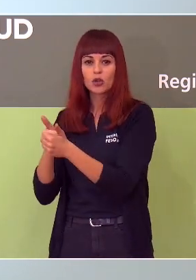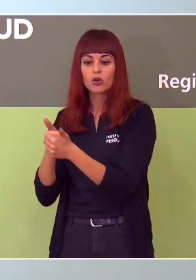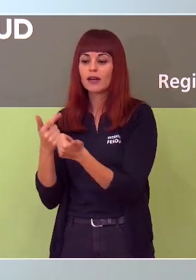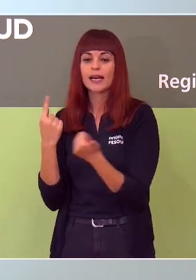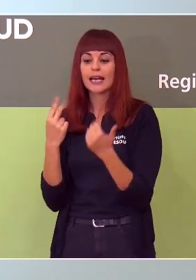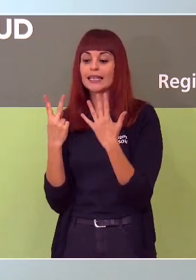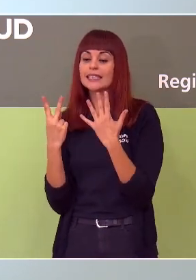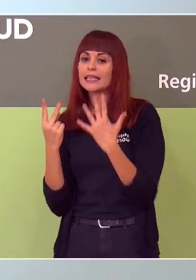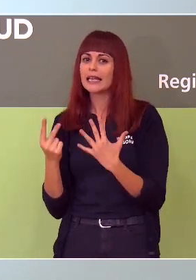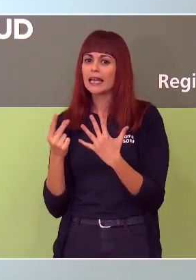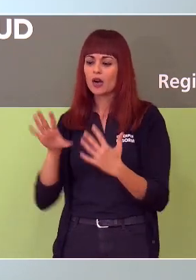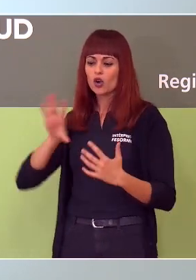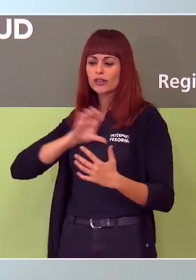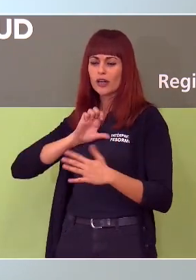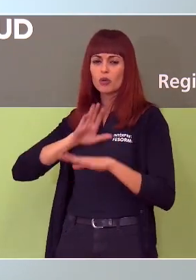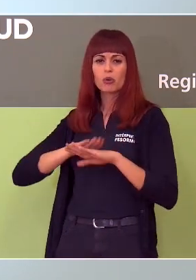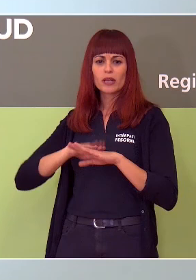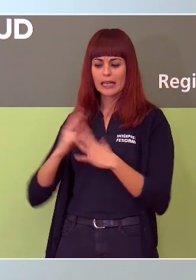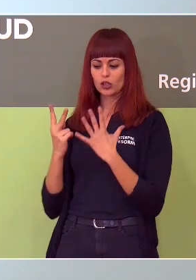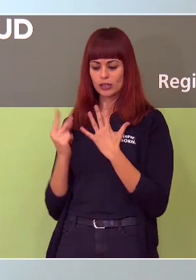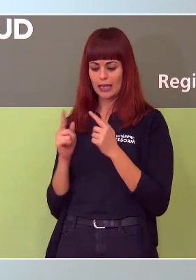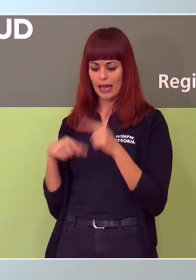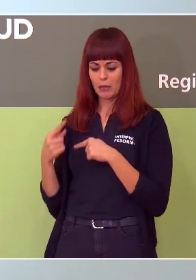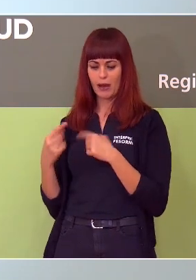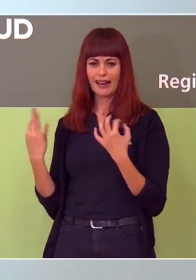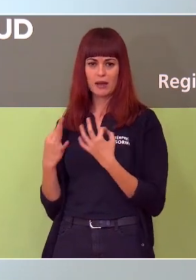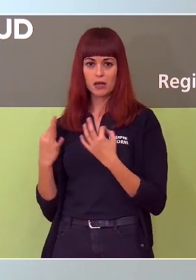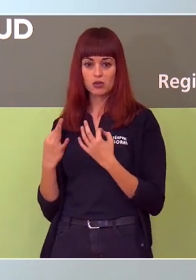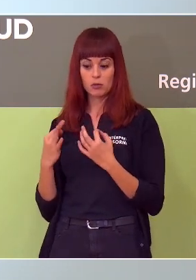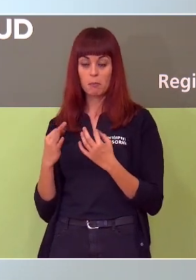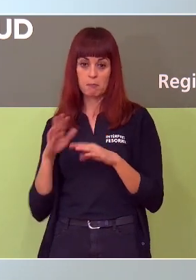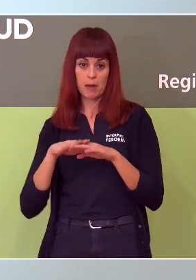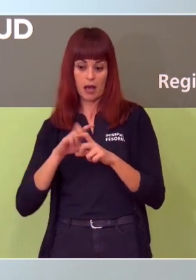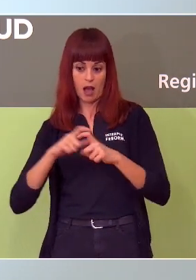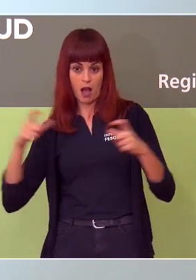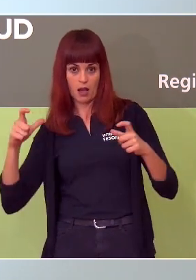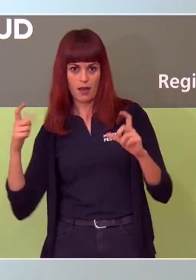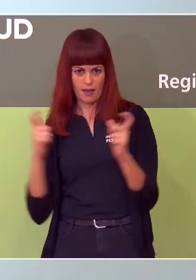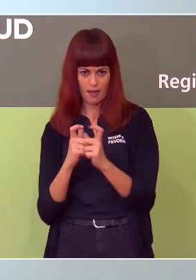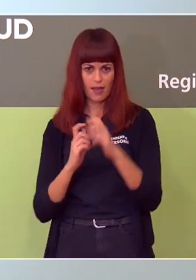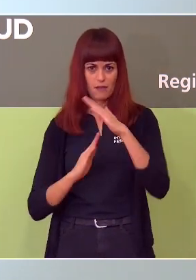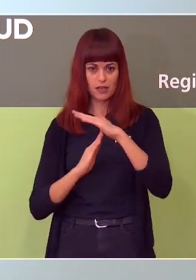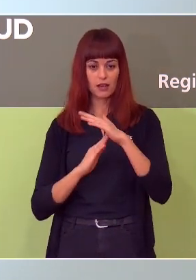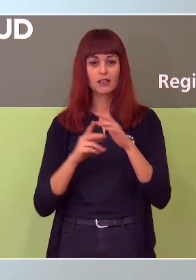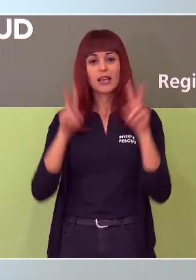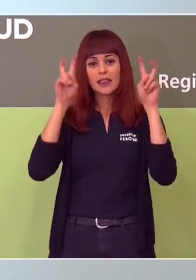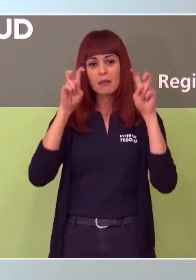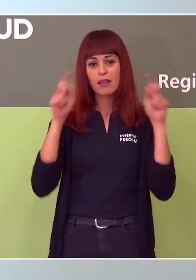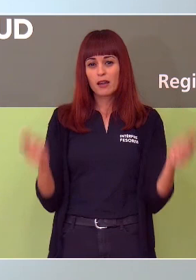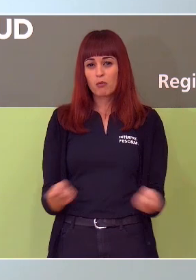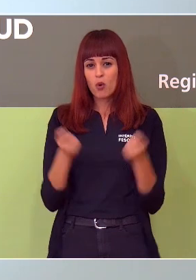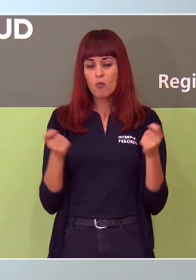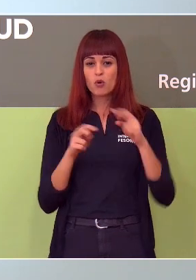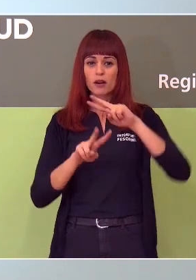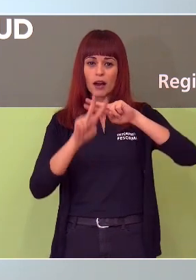7 días en los que se contagió, por qué se contagió, ir a toda esa cadena de contagio. El tema de la aplicación que hicimos de llámale y dile, pues también, ¿no?